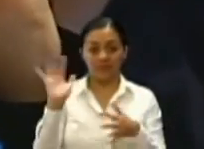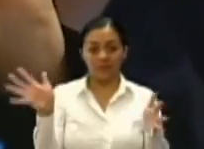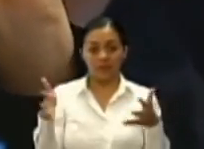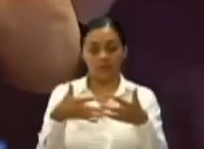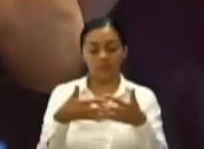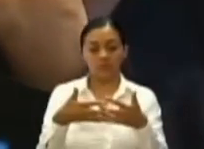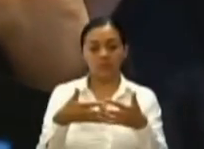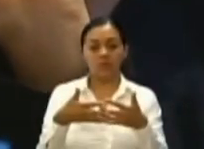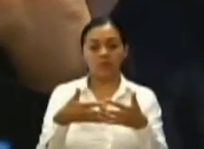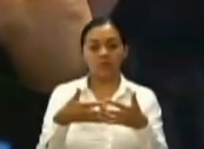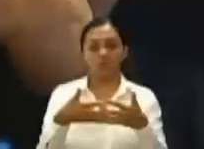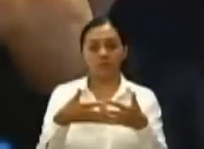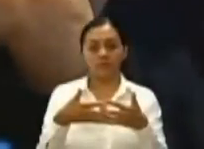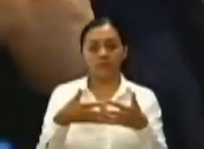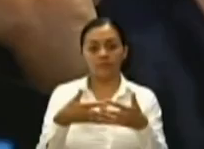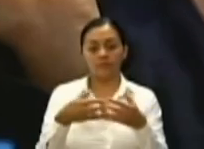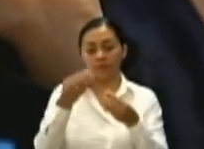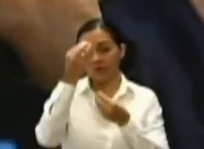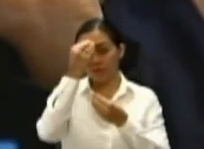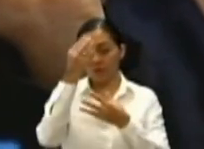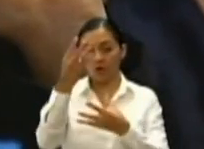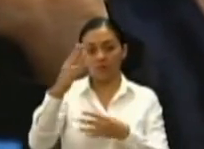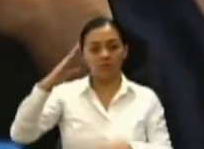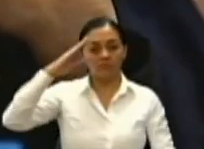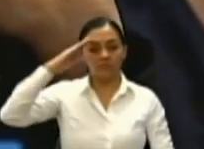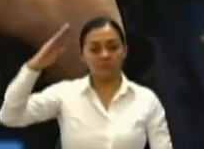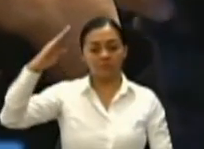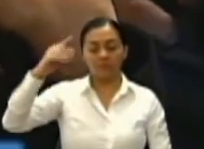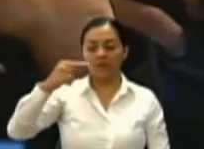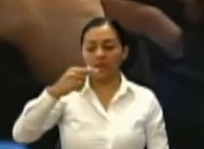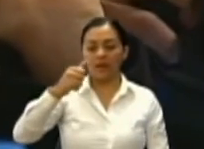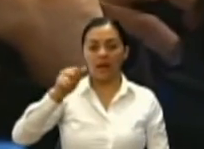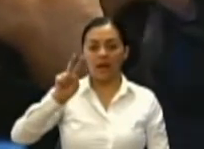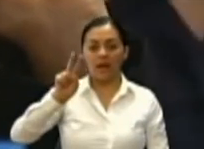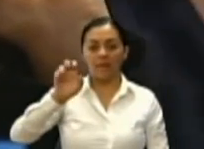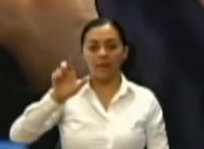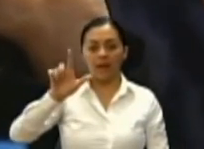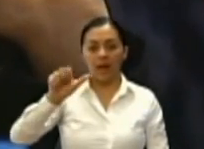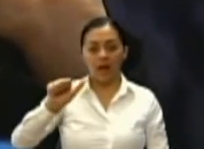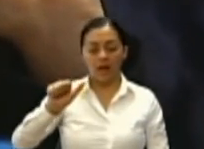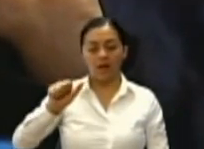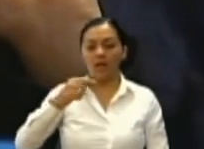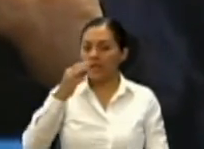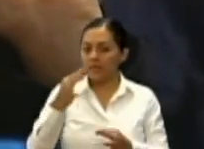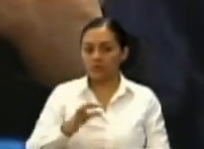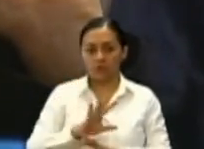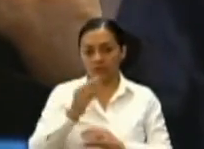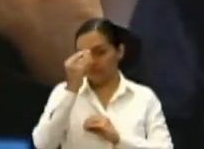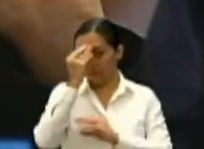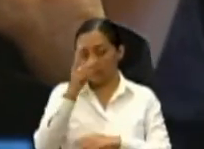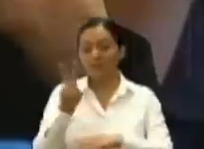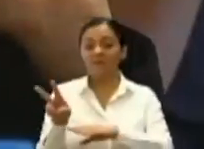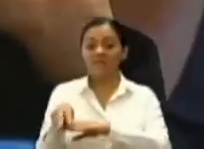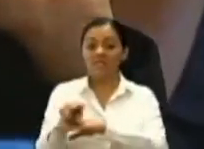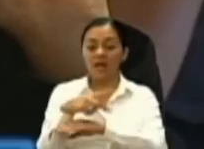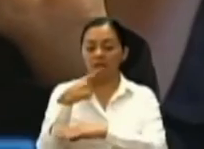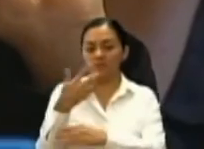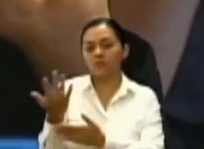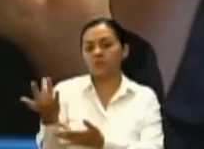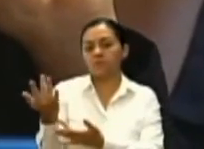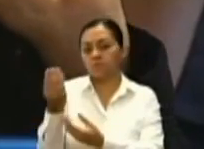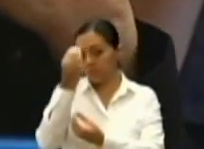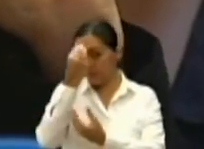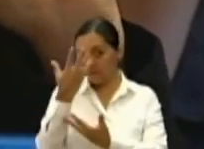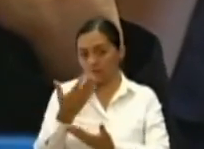informes de la muerte del general gabela usted habían señalado que ya están listos la fiscalía general del estado ha señalado que esperan esos